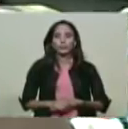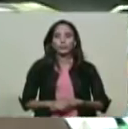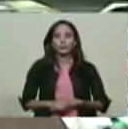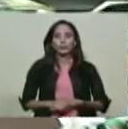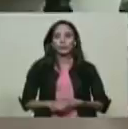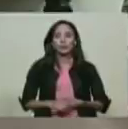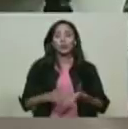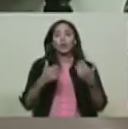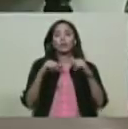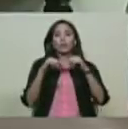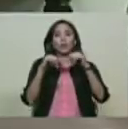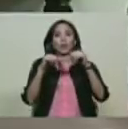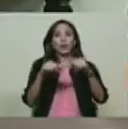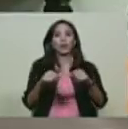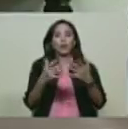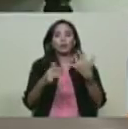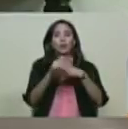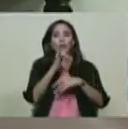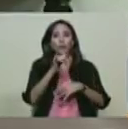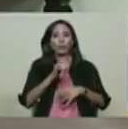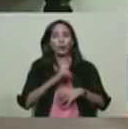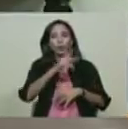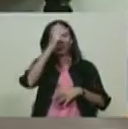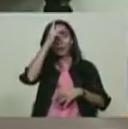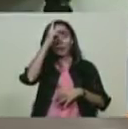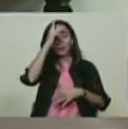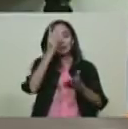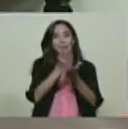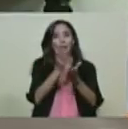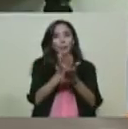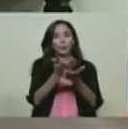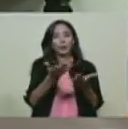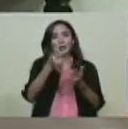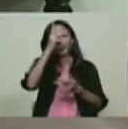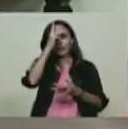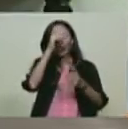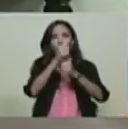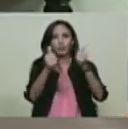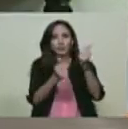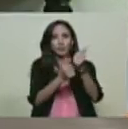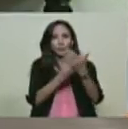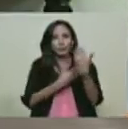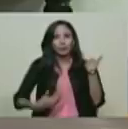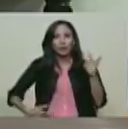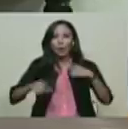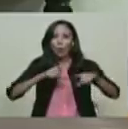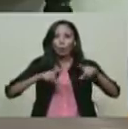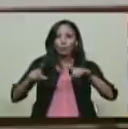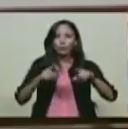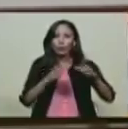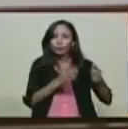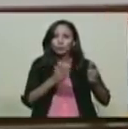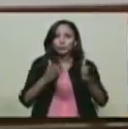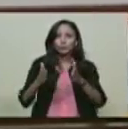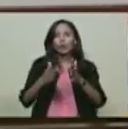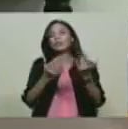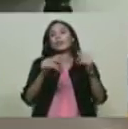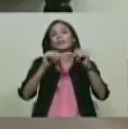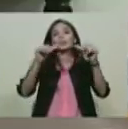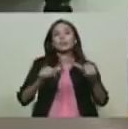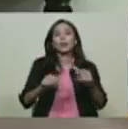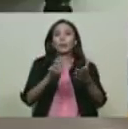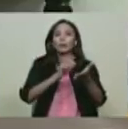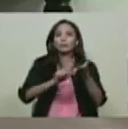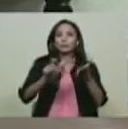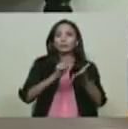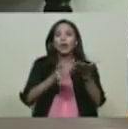Me mantiene informado Tarek. Tarek lleva el chequeo y control del sistema BQR, ¿no? Tenemos